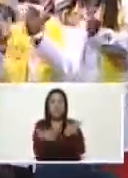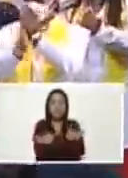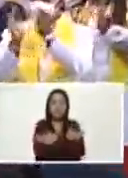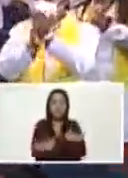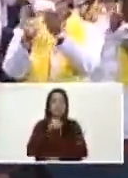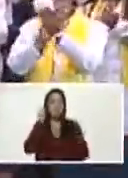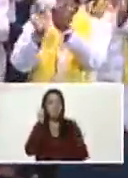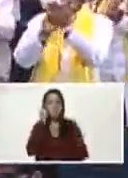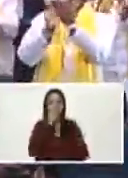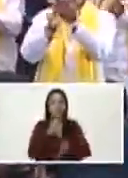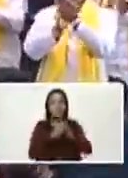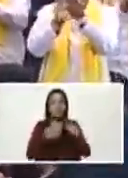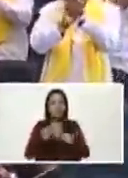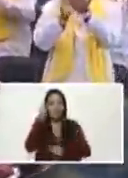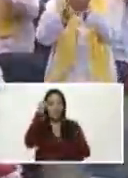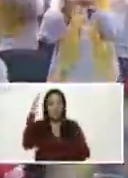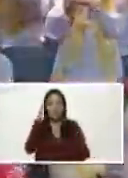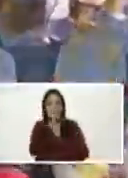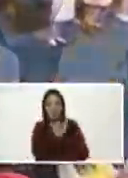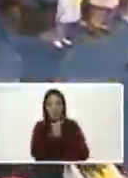muchachos, que Dios los bendiga.